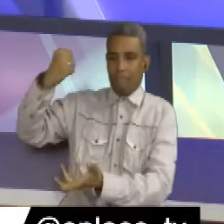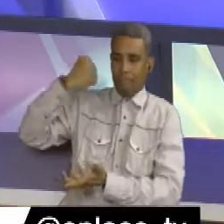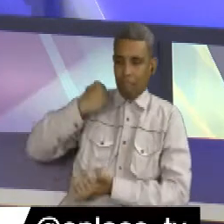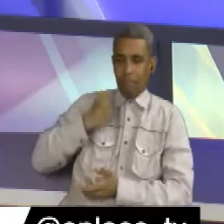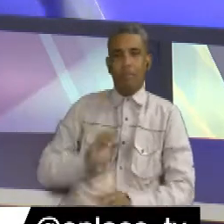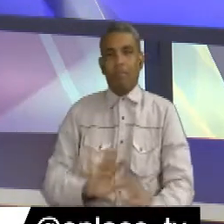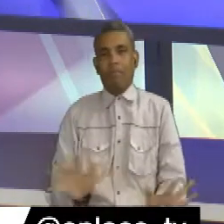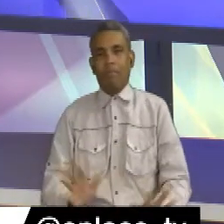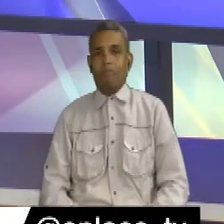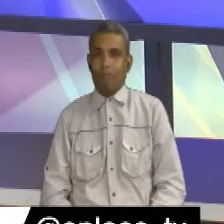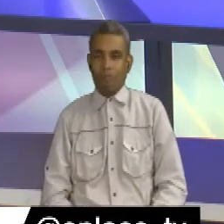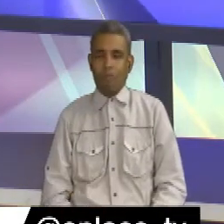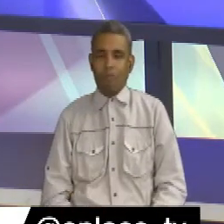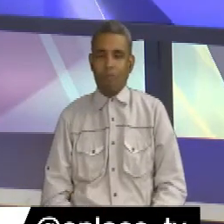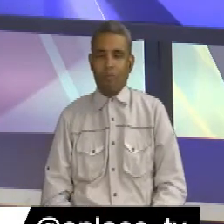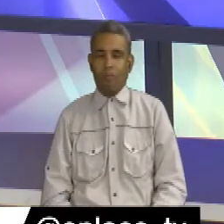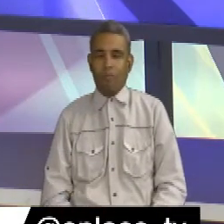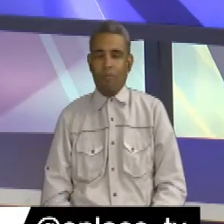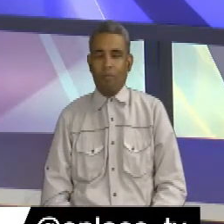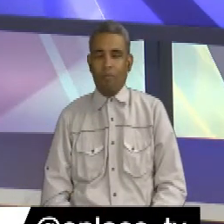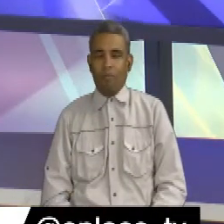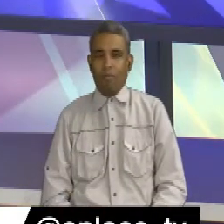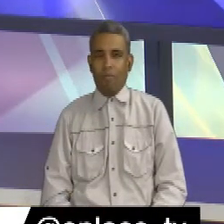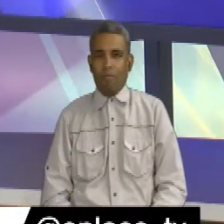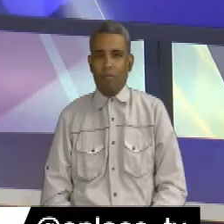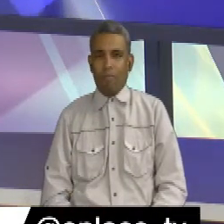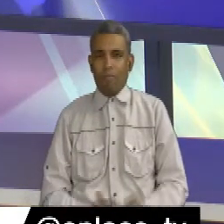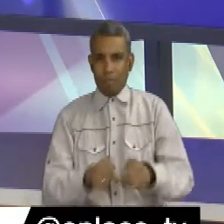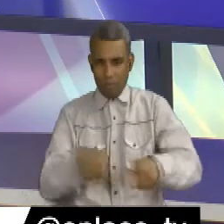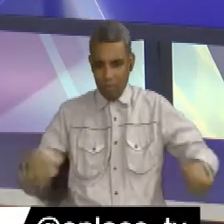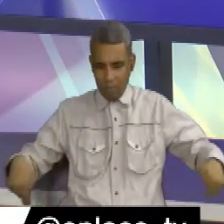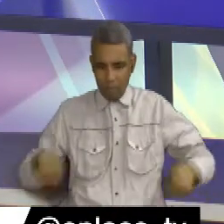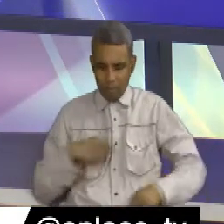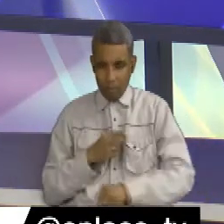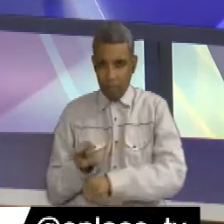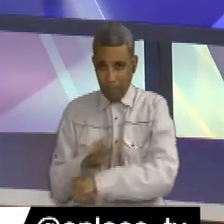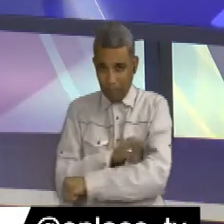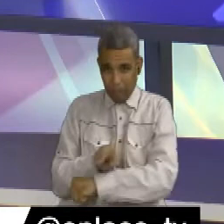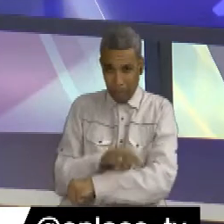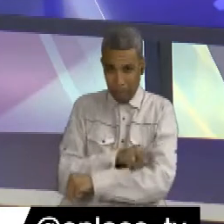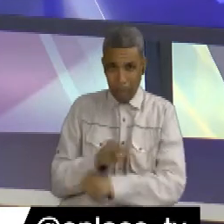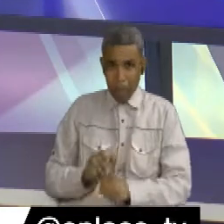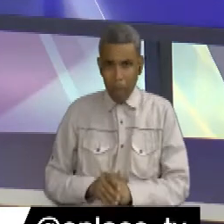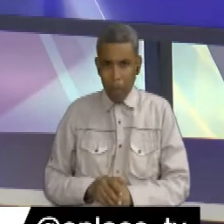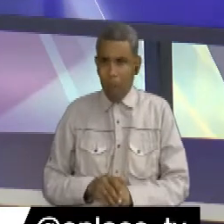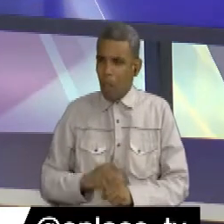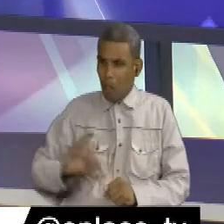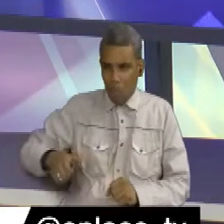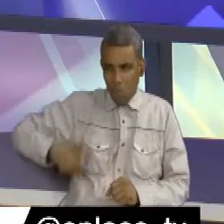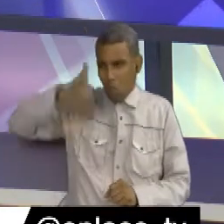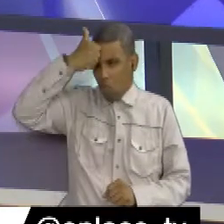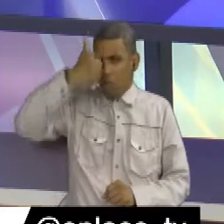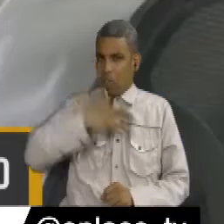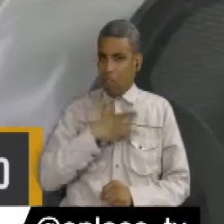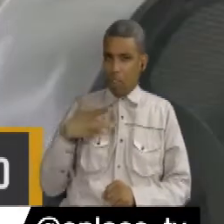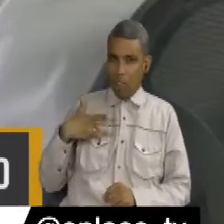Y la Personería Municipal se reunió en las últimas horas con la Superintendencia Nacional de Salud.